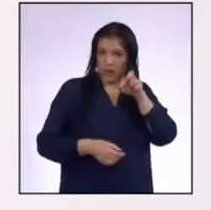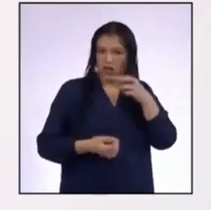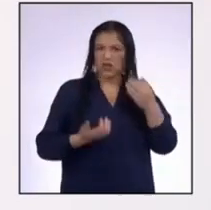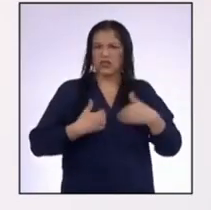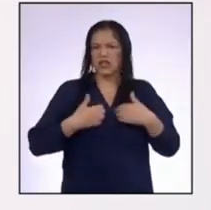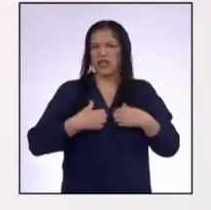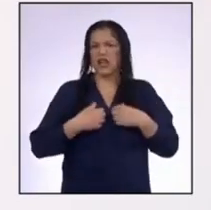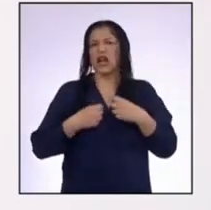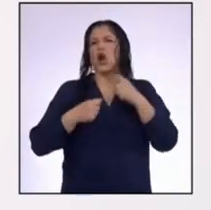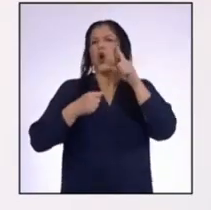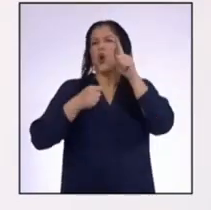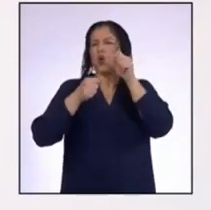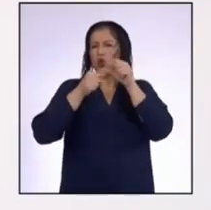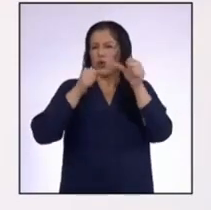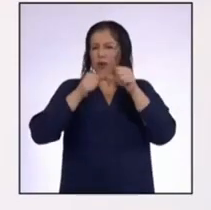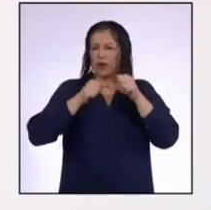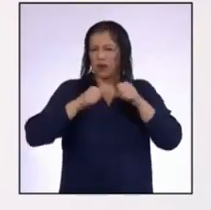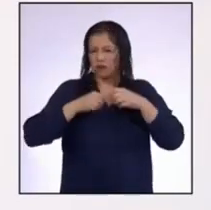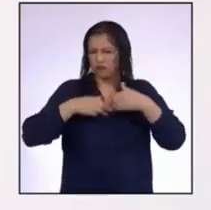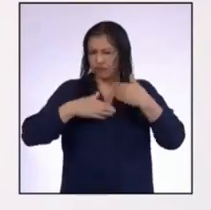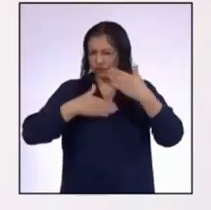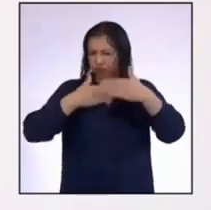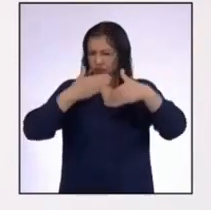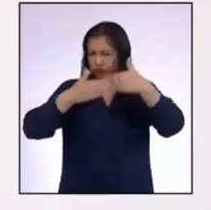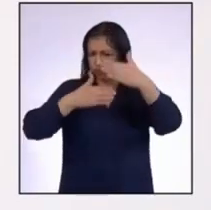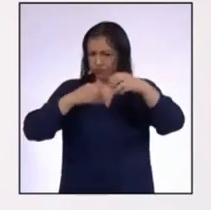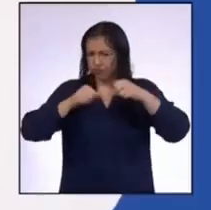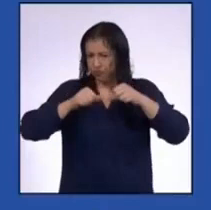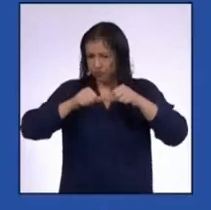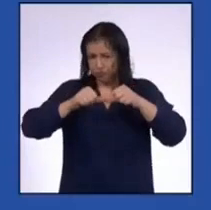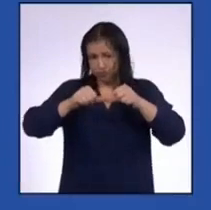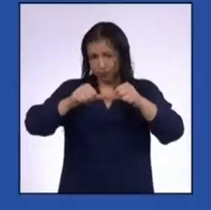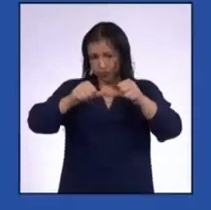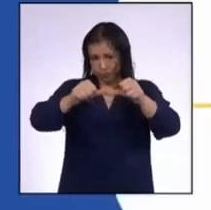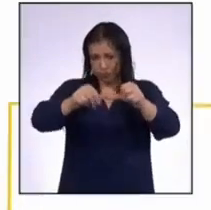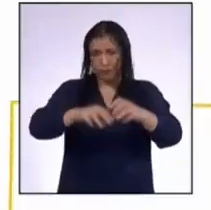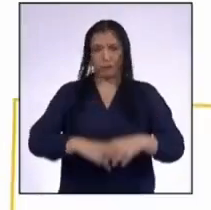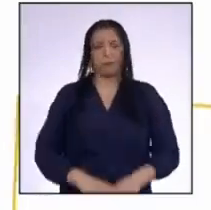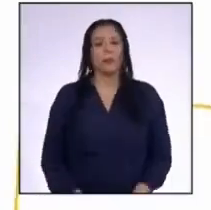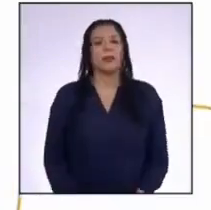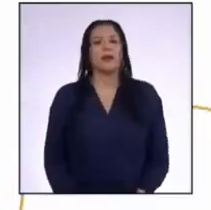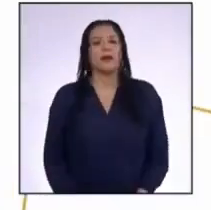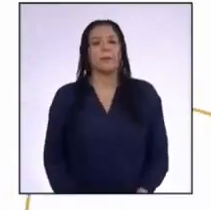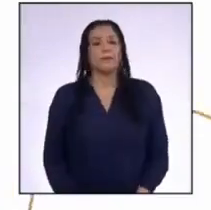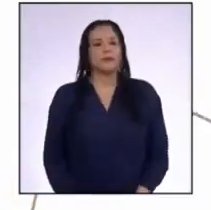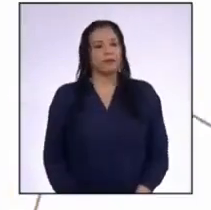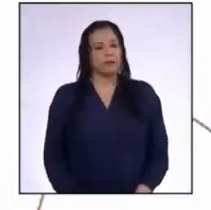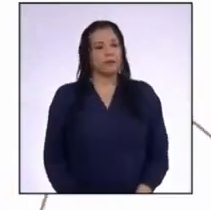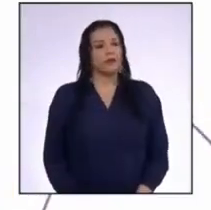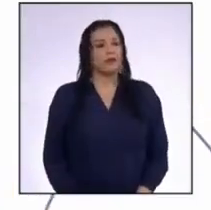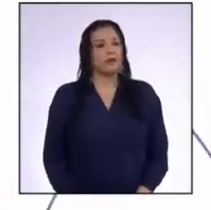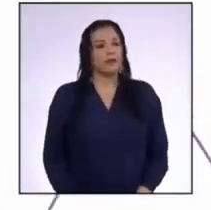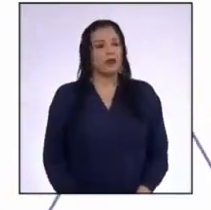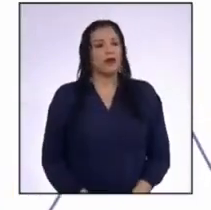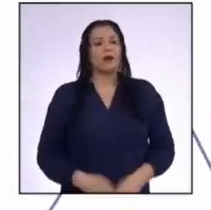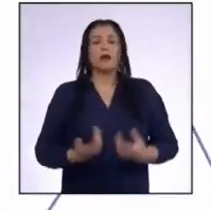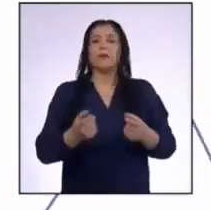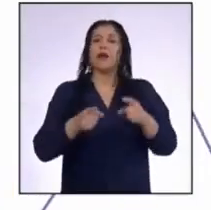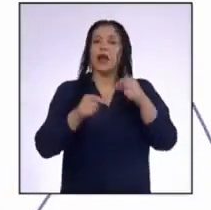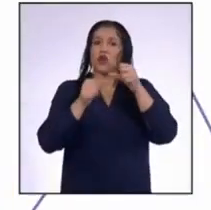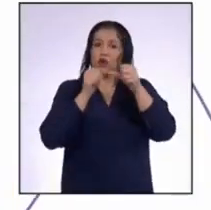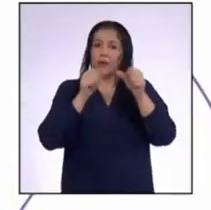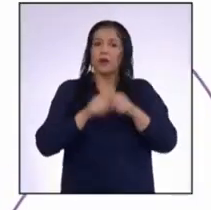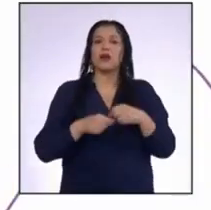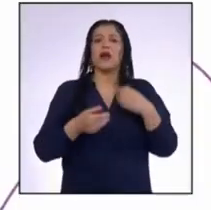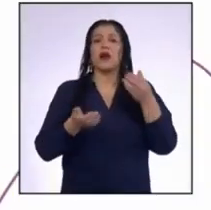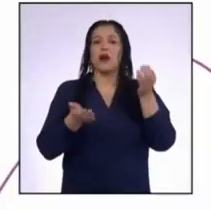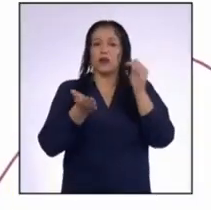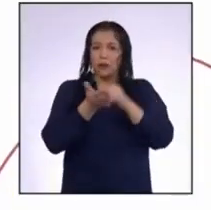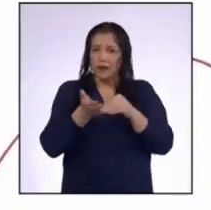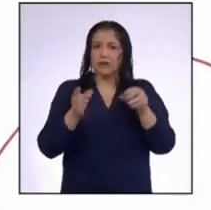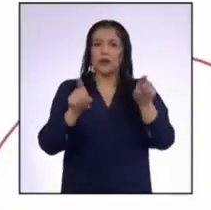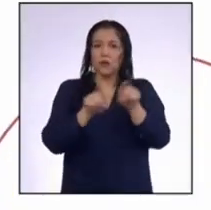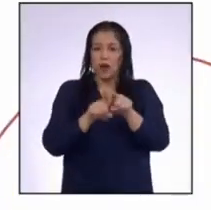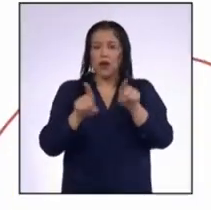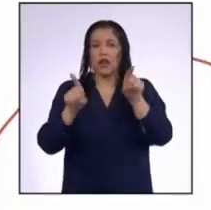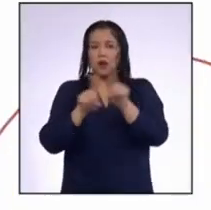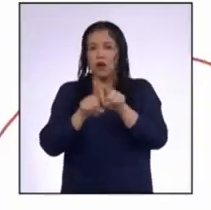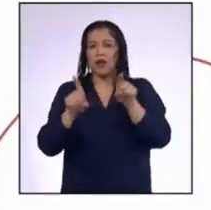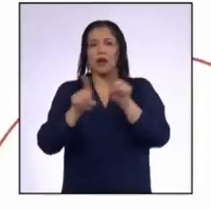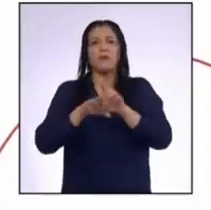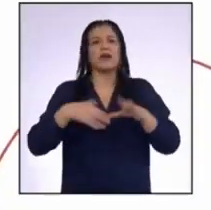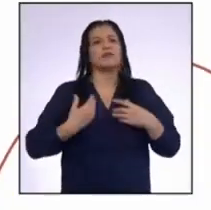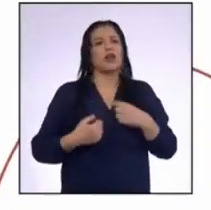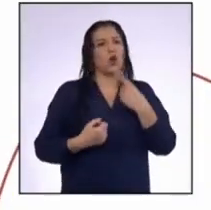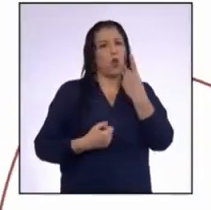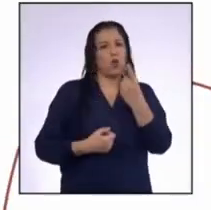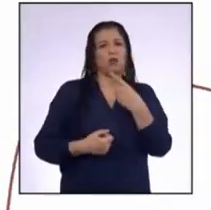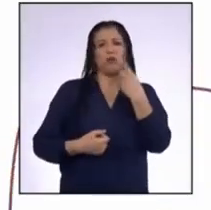número infinito de cifras que se repiten periódicamente. Las cifras que se repiten componen el periodo, que puede constar de una